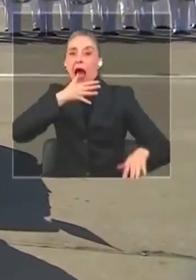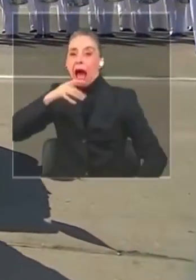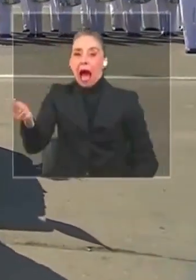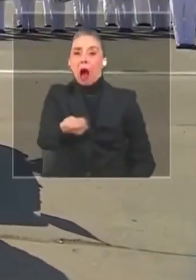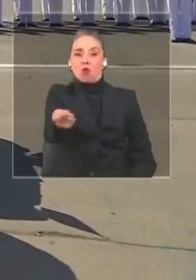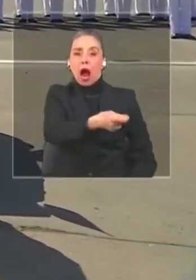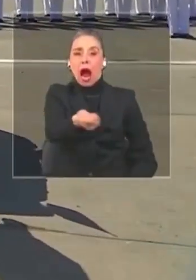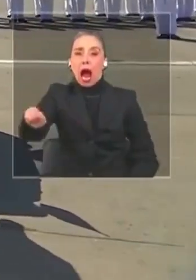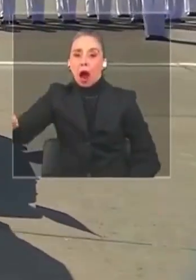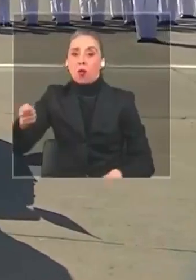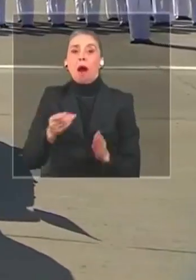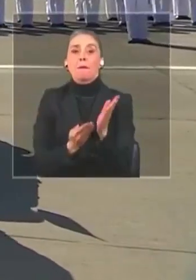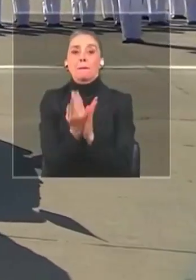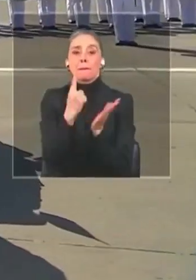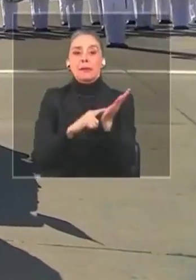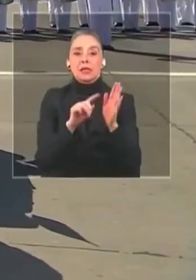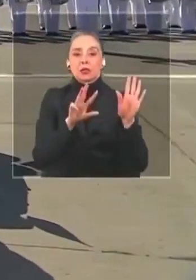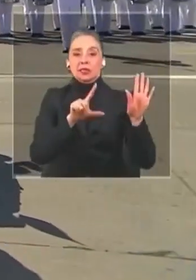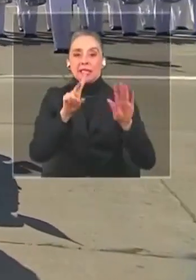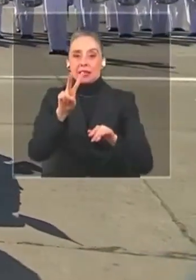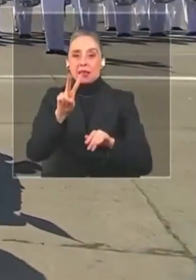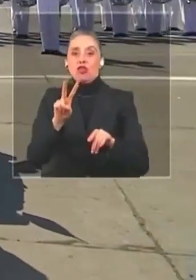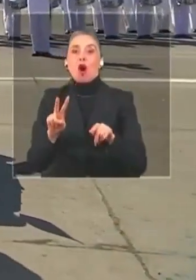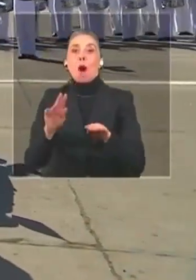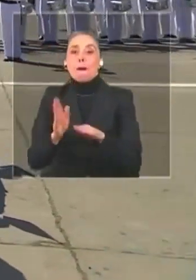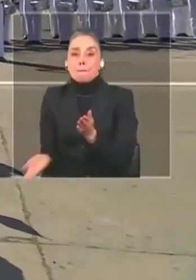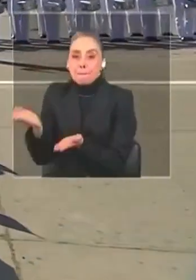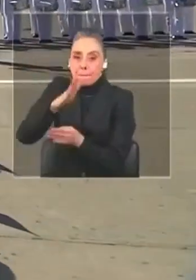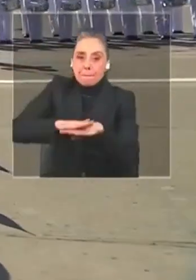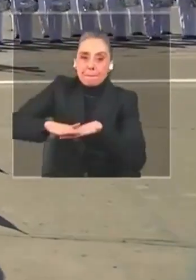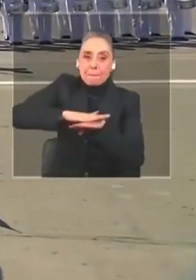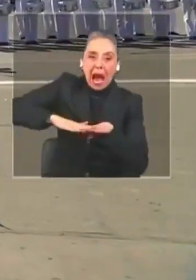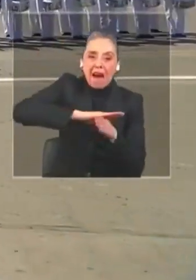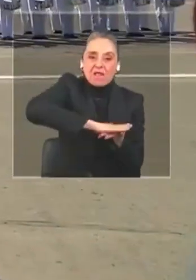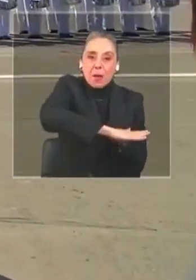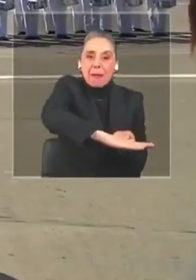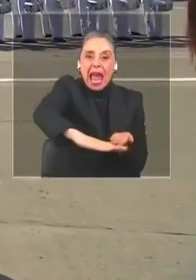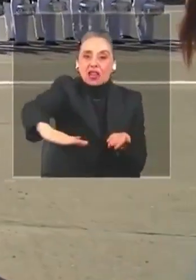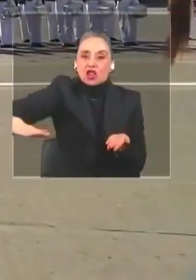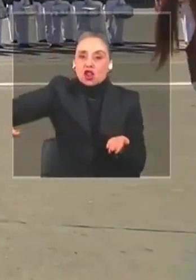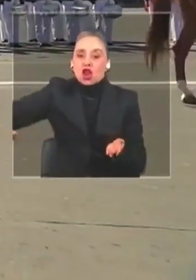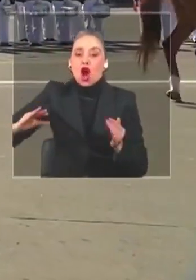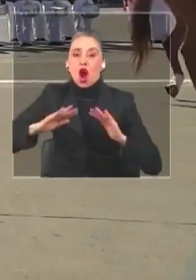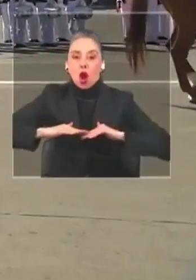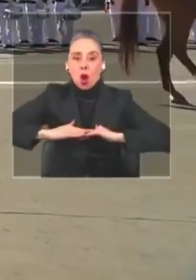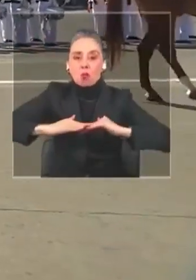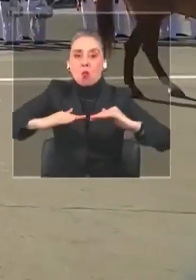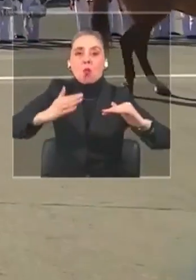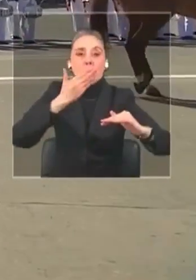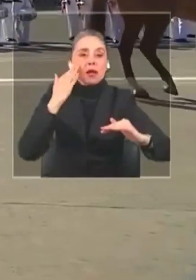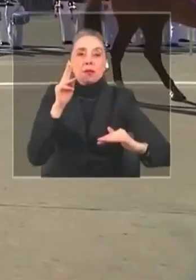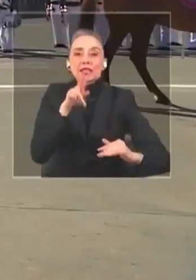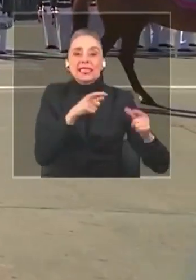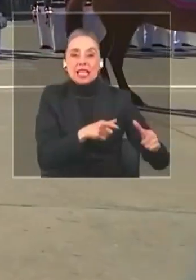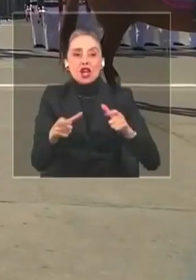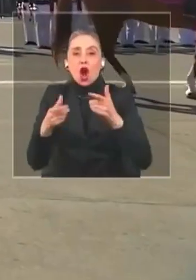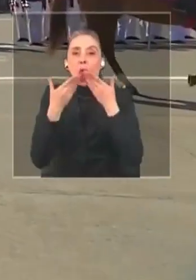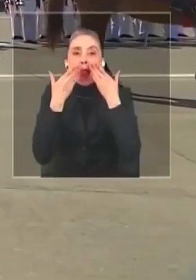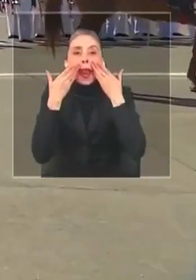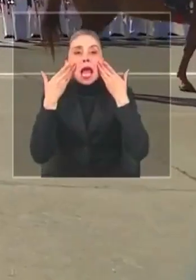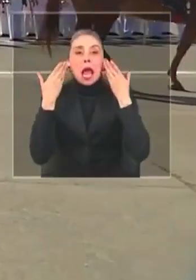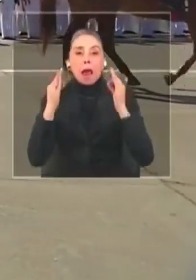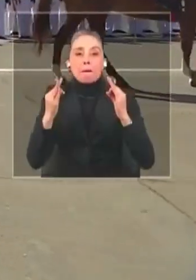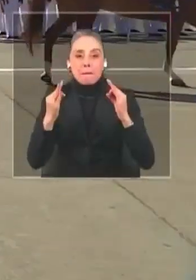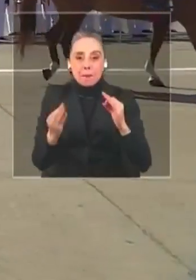permanentemente, pero ya desde el año 72 está todo pavimentado y se mantiene ordenado, limpio, sin hoyos, obviamente, para que